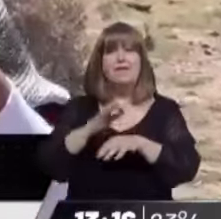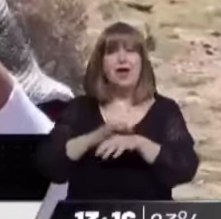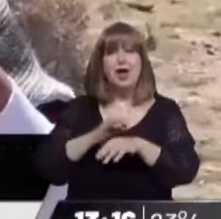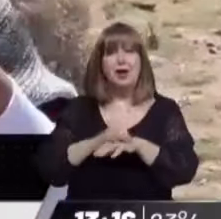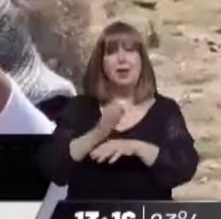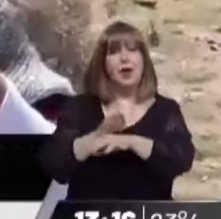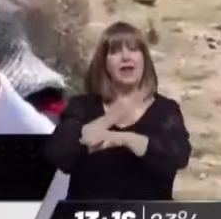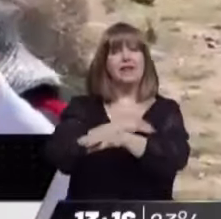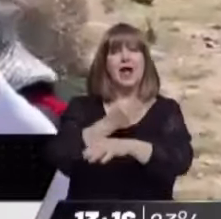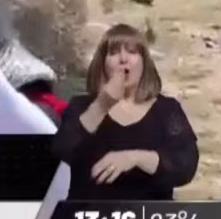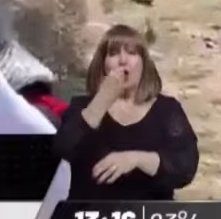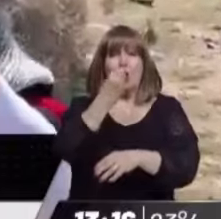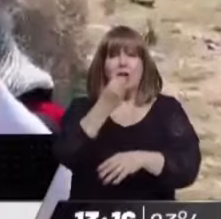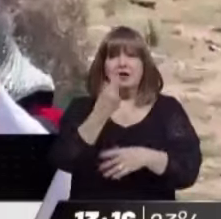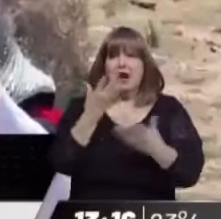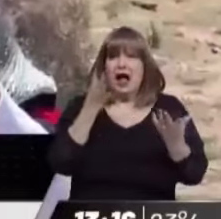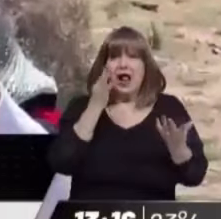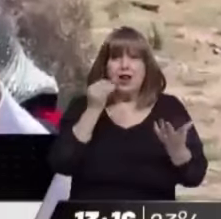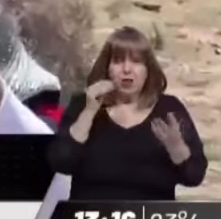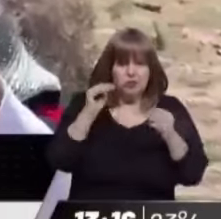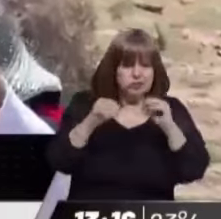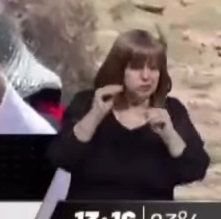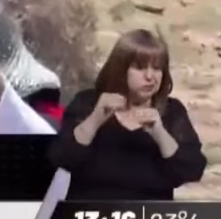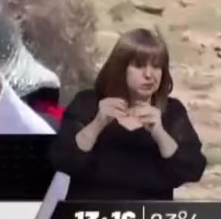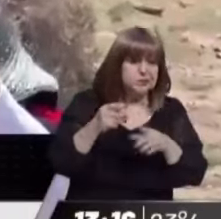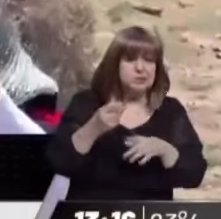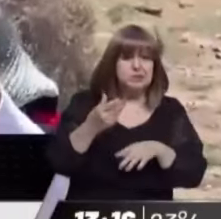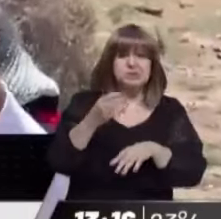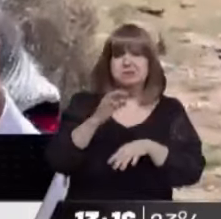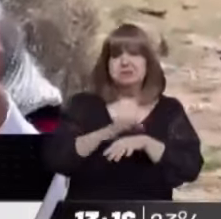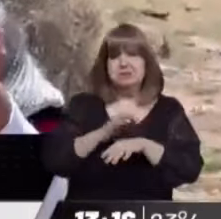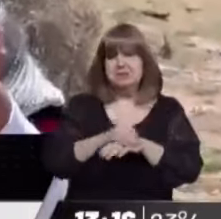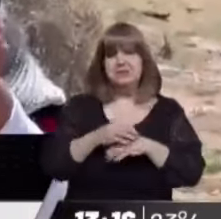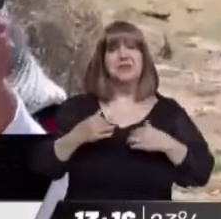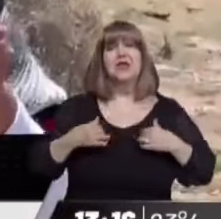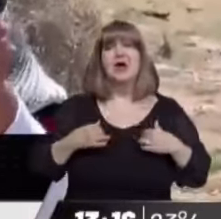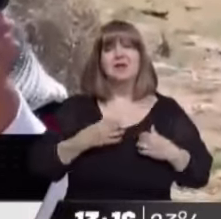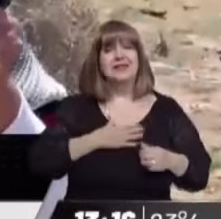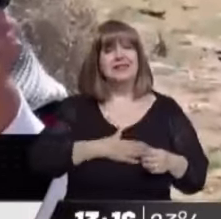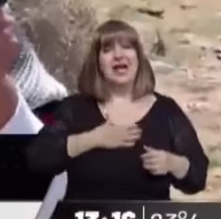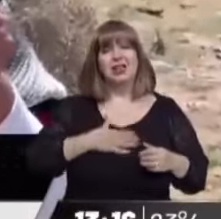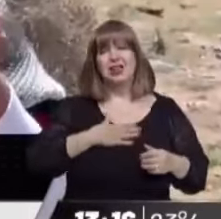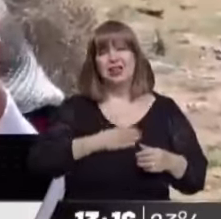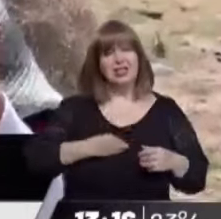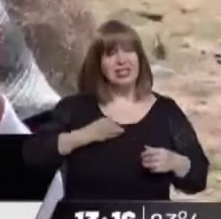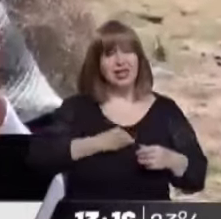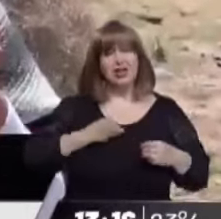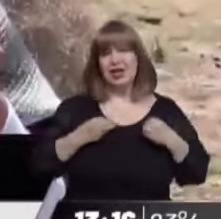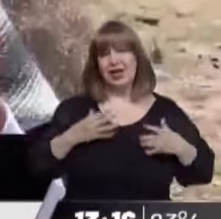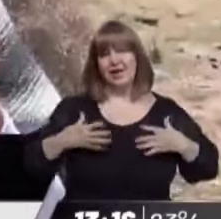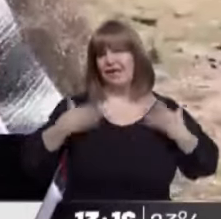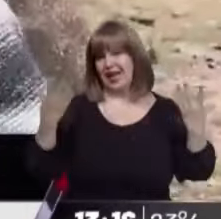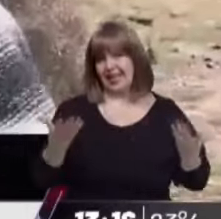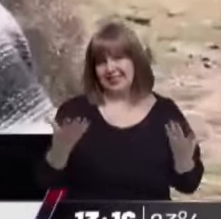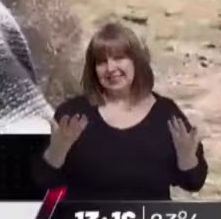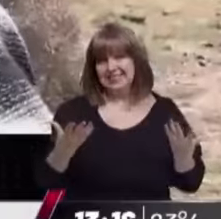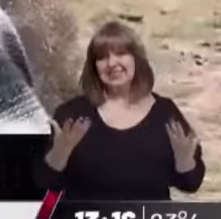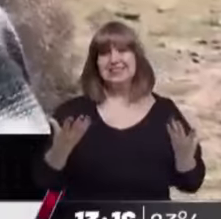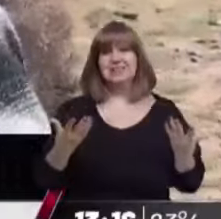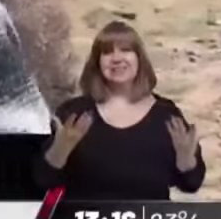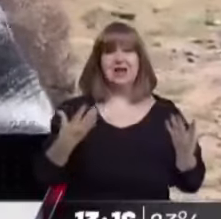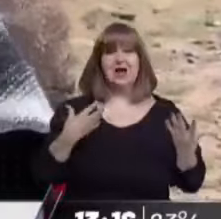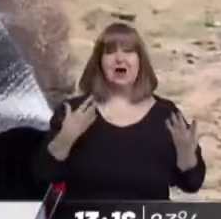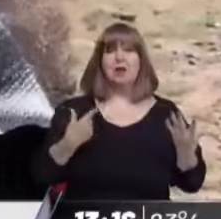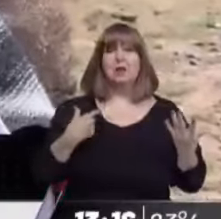buscarla. Es la danza de ella. Estoy feliz porque nos ha